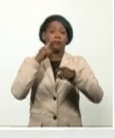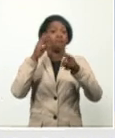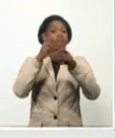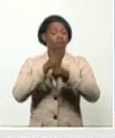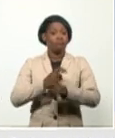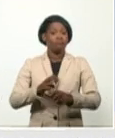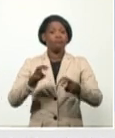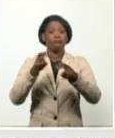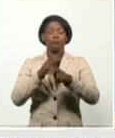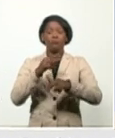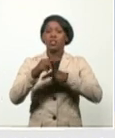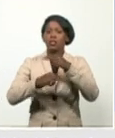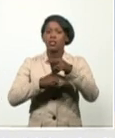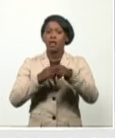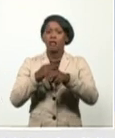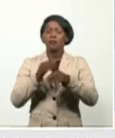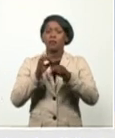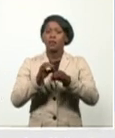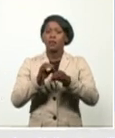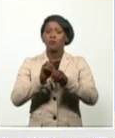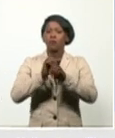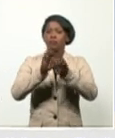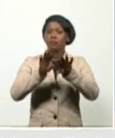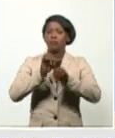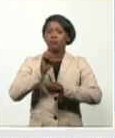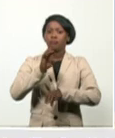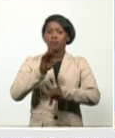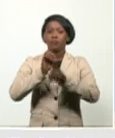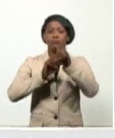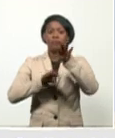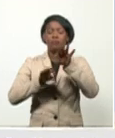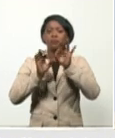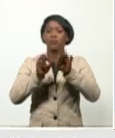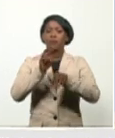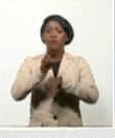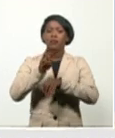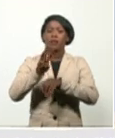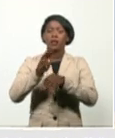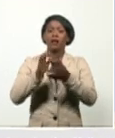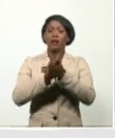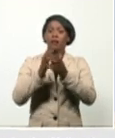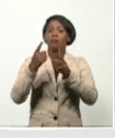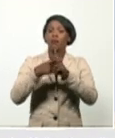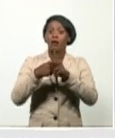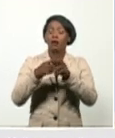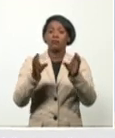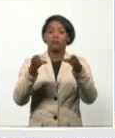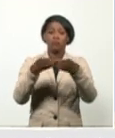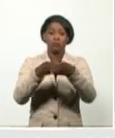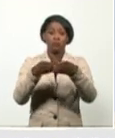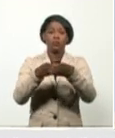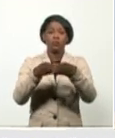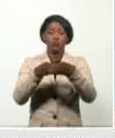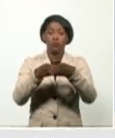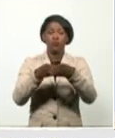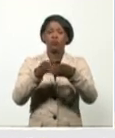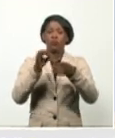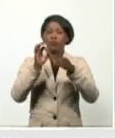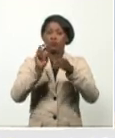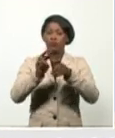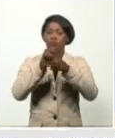fueron publicados el 23 de mayo por el Centro Nacional de Enfermedades Infecciosas de este